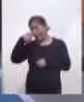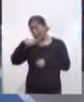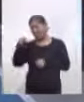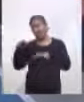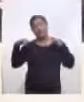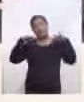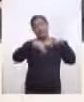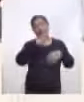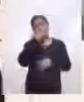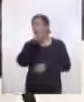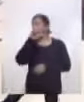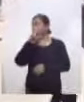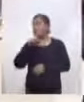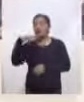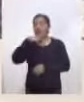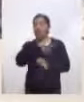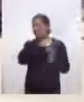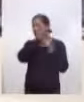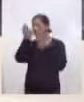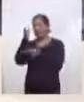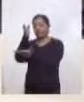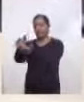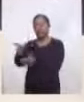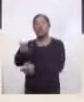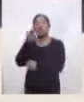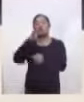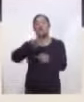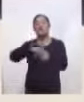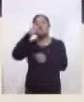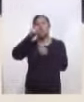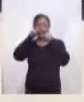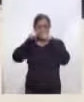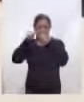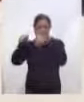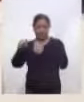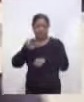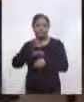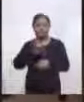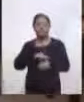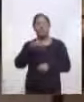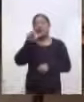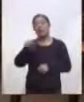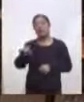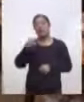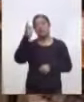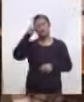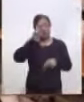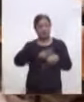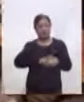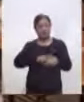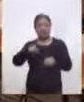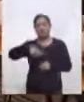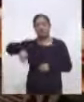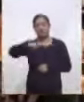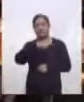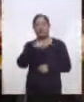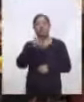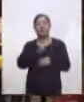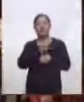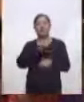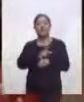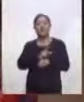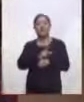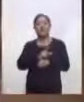escuela y acuda de inmediato al hospital para recibir atención médica. En este sentido, directivos de la primaria urbana Emiliano Zapata, ubicada en la ciudad